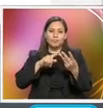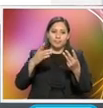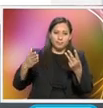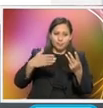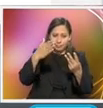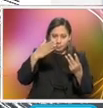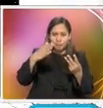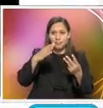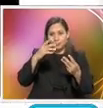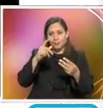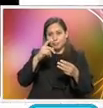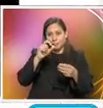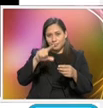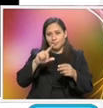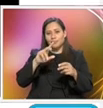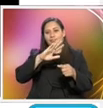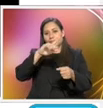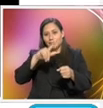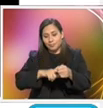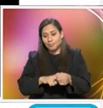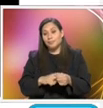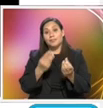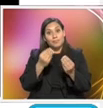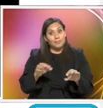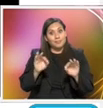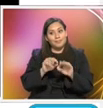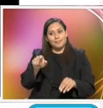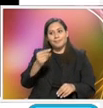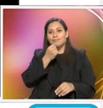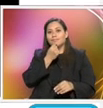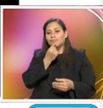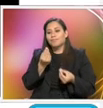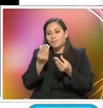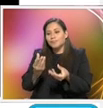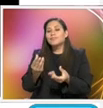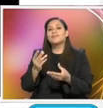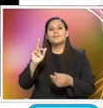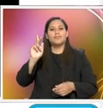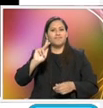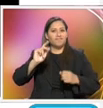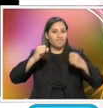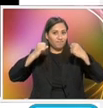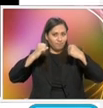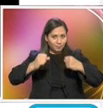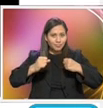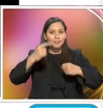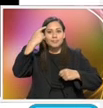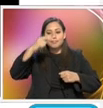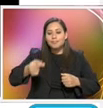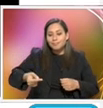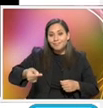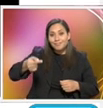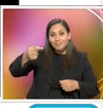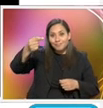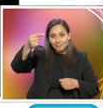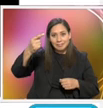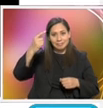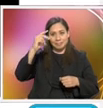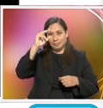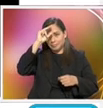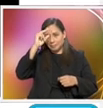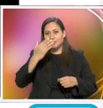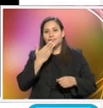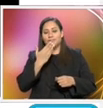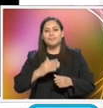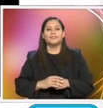que también son muy importantes, y sobre todo en los niños, porque son las proteínas necesarias para su crecimiento y para su desarrollo.